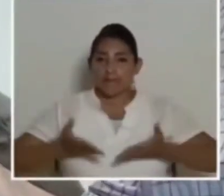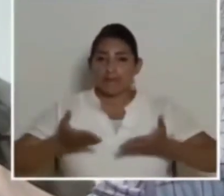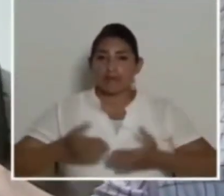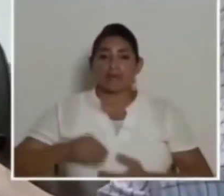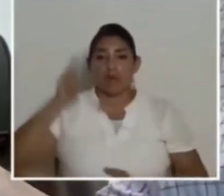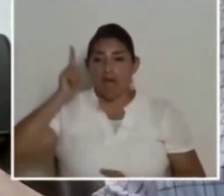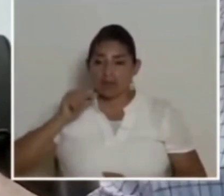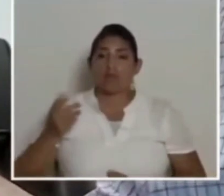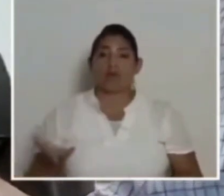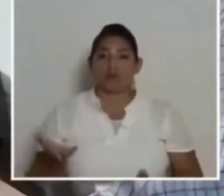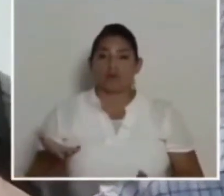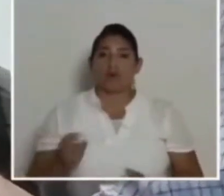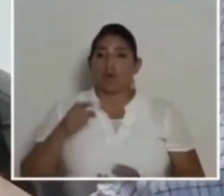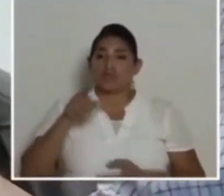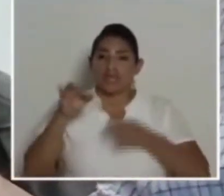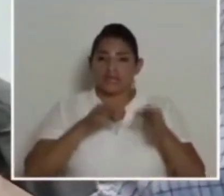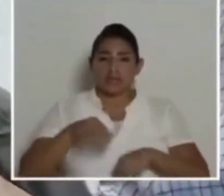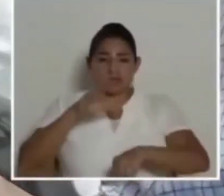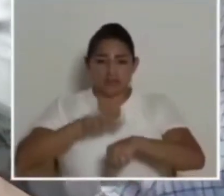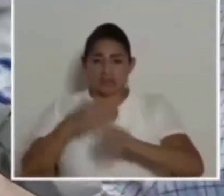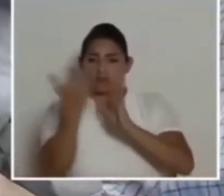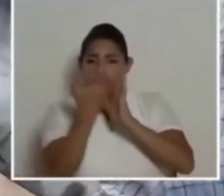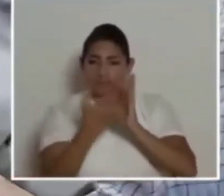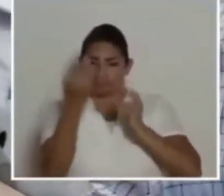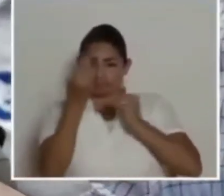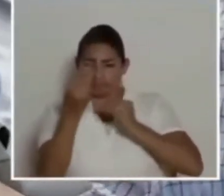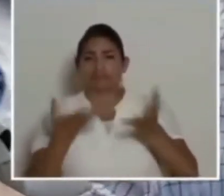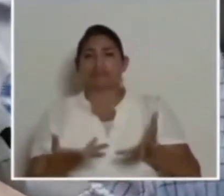una vez más. Ya que menciona llamar a cuenta, don Rodrigo,